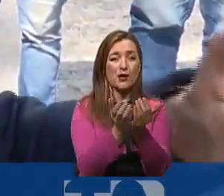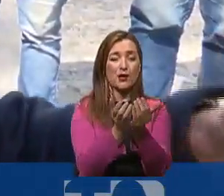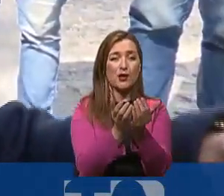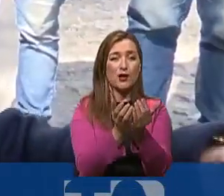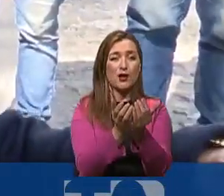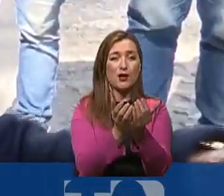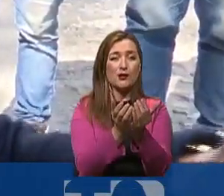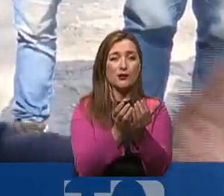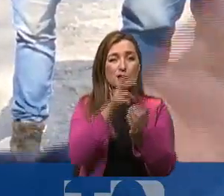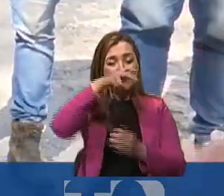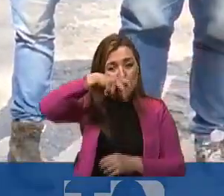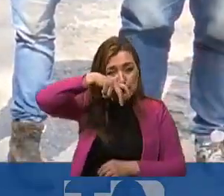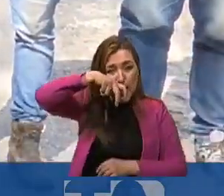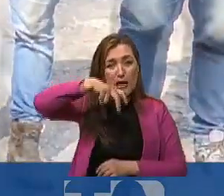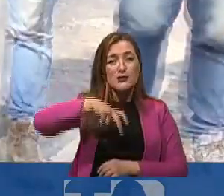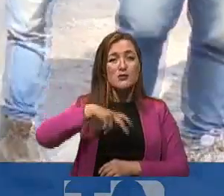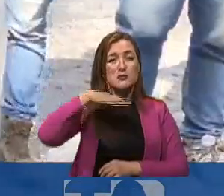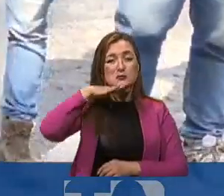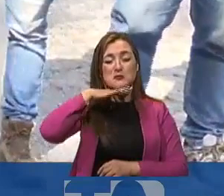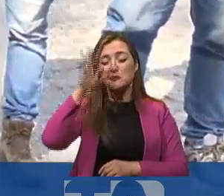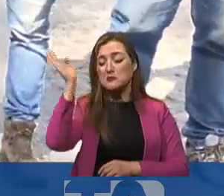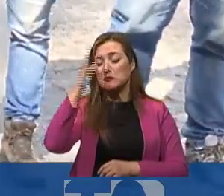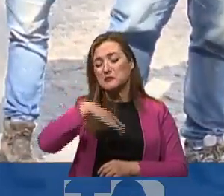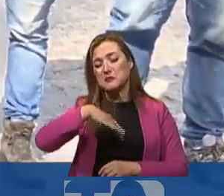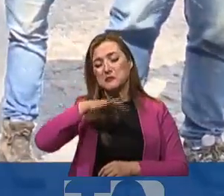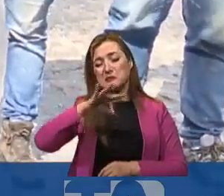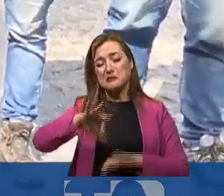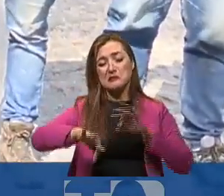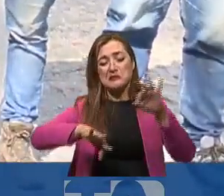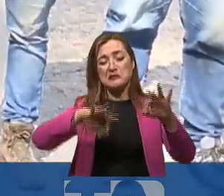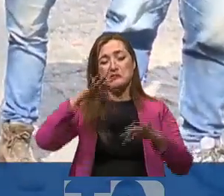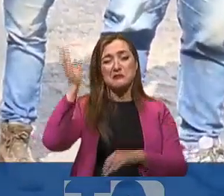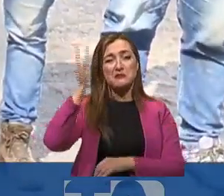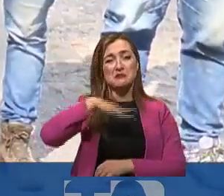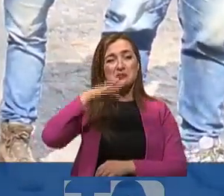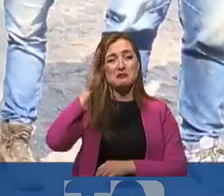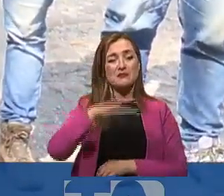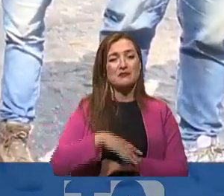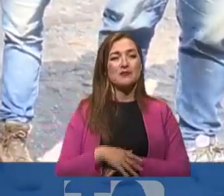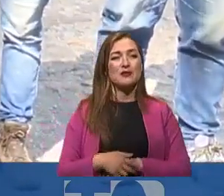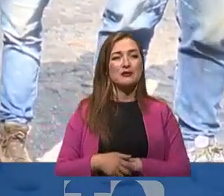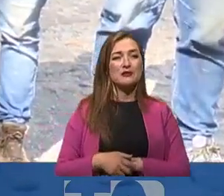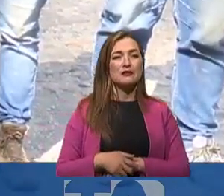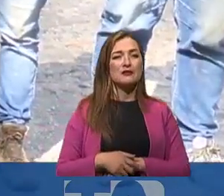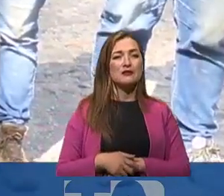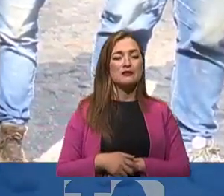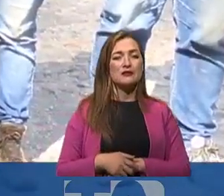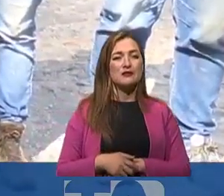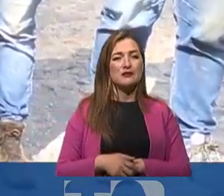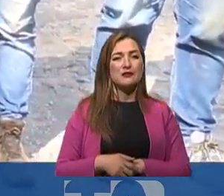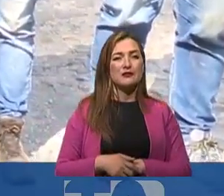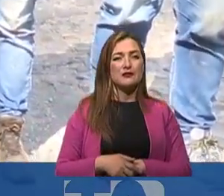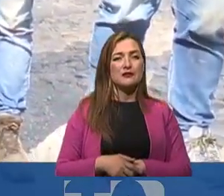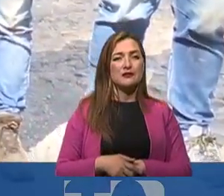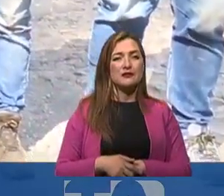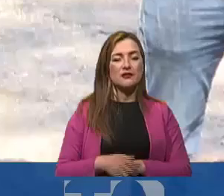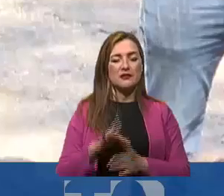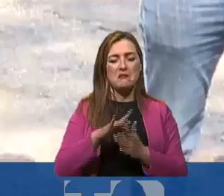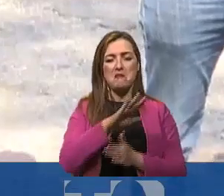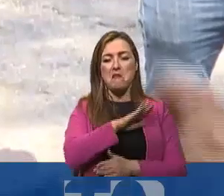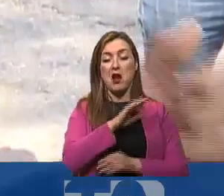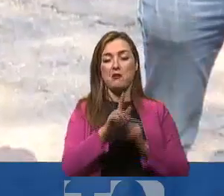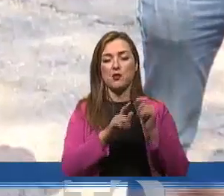aquí, criadero de chantos, contaminaba. Contaminación, o sea, mal olor, malos olores, y además se refugian aquí gente